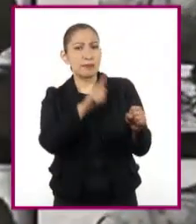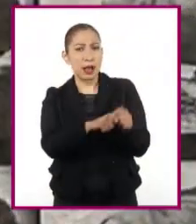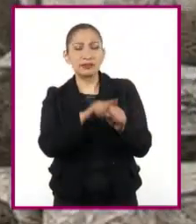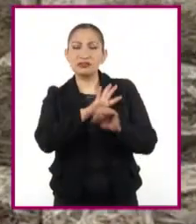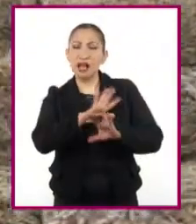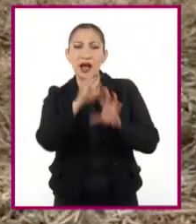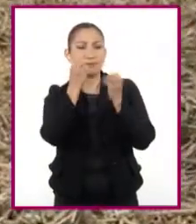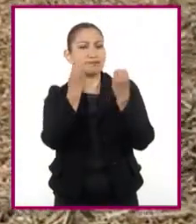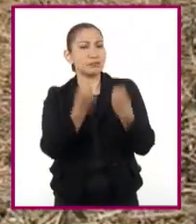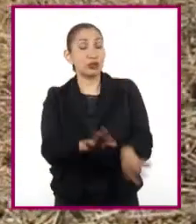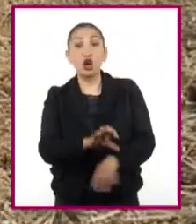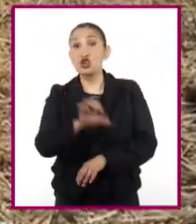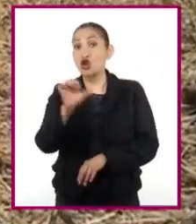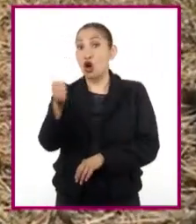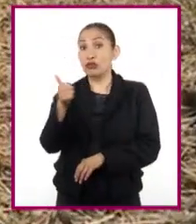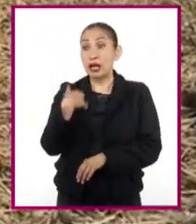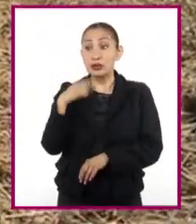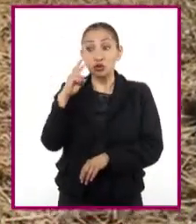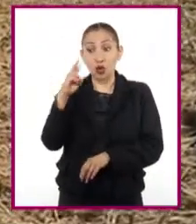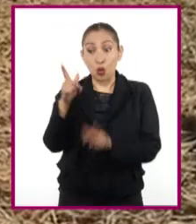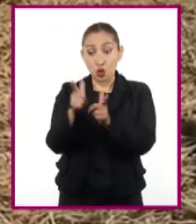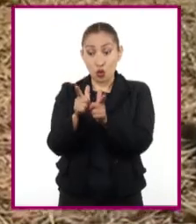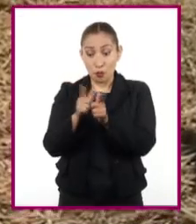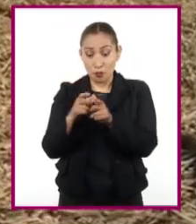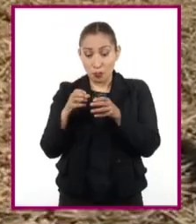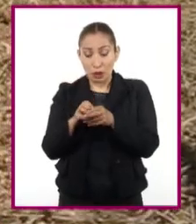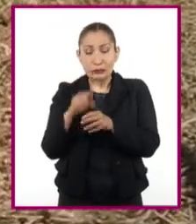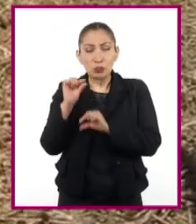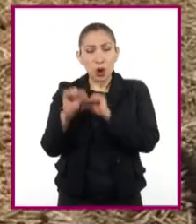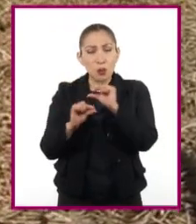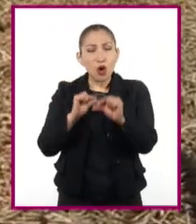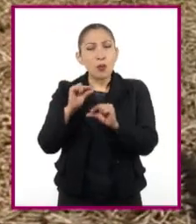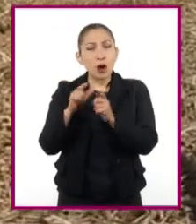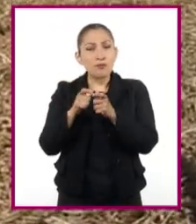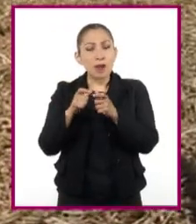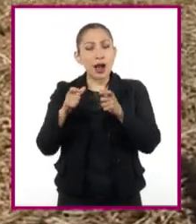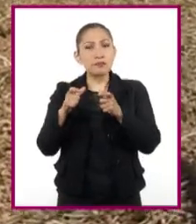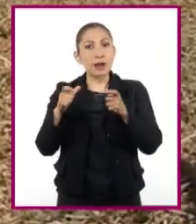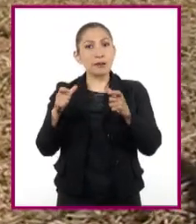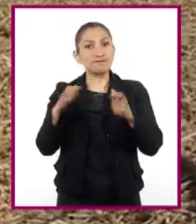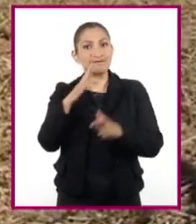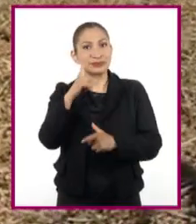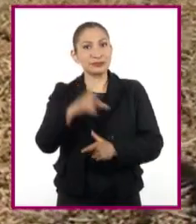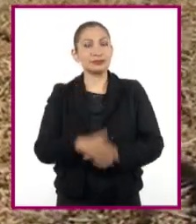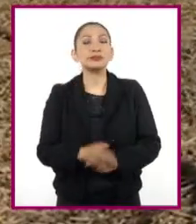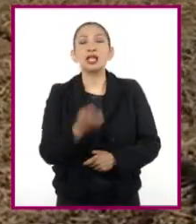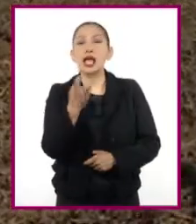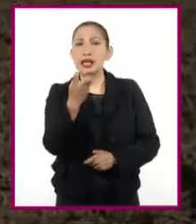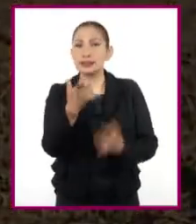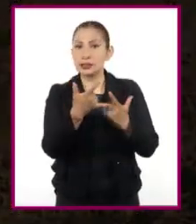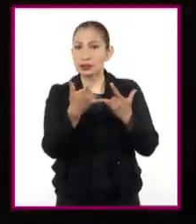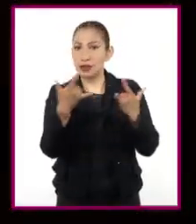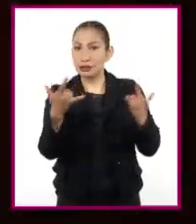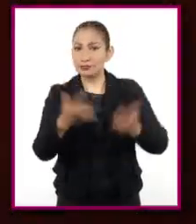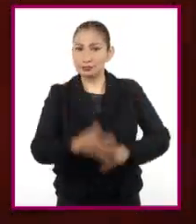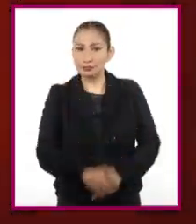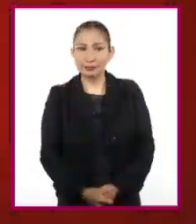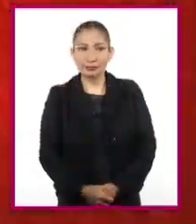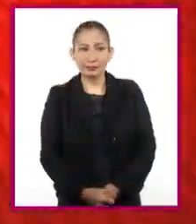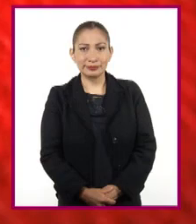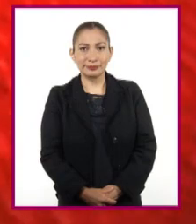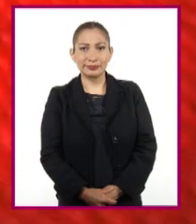hemos perdido y otras cuyas poblaciones se recuperan poco a poco. Esta es su historia.